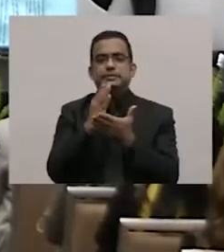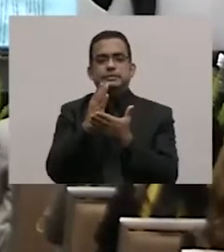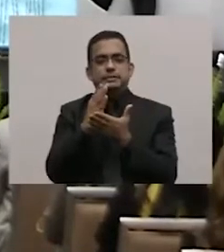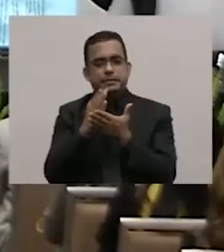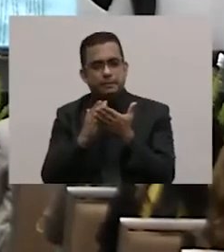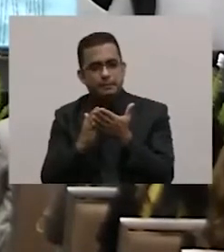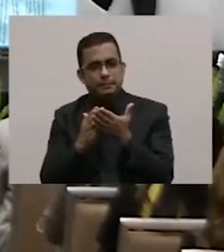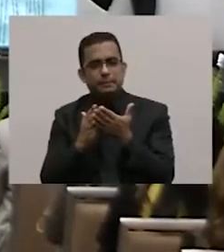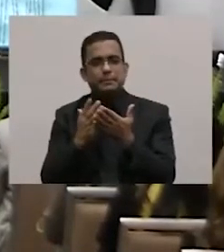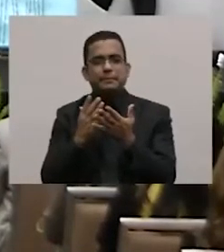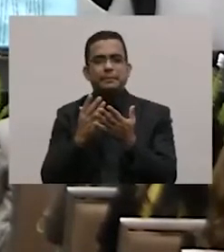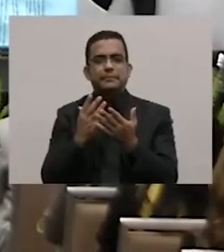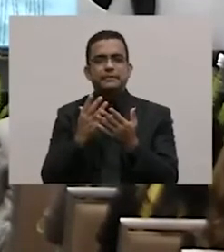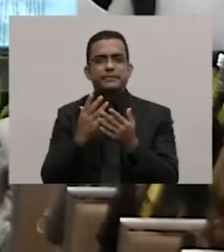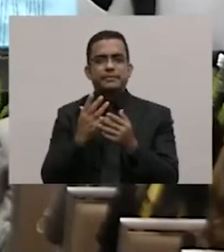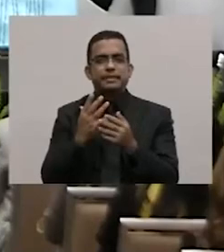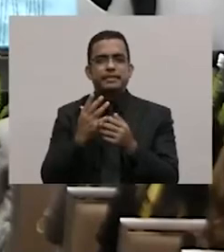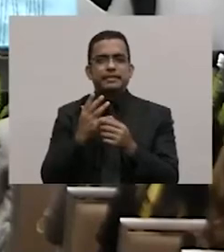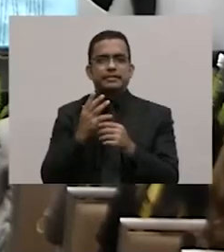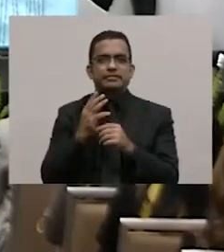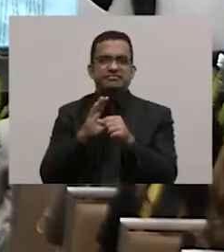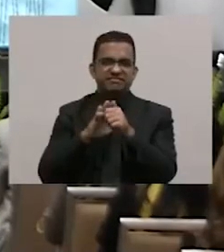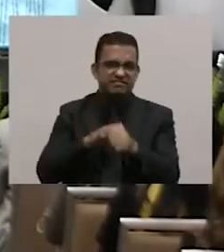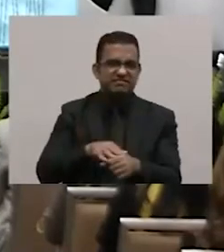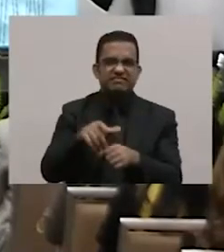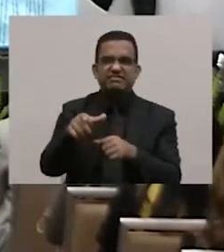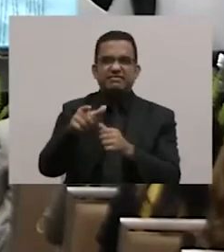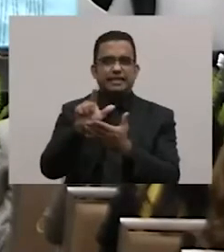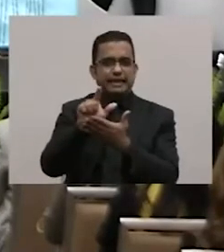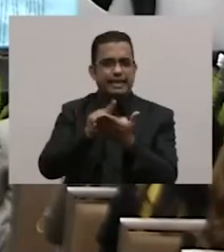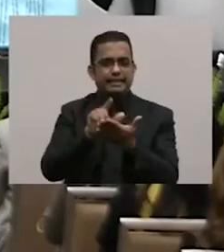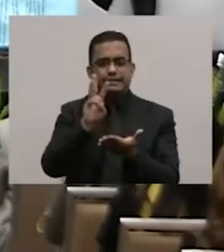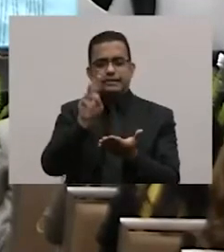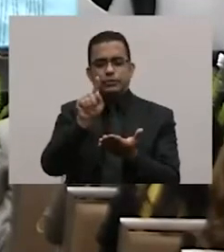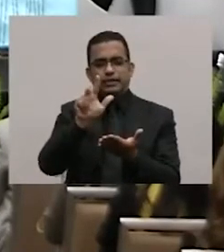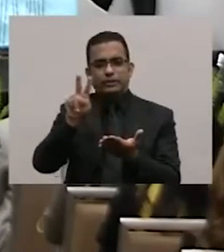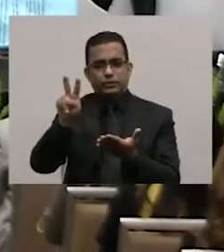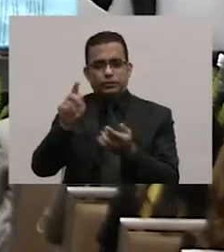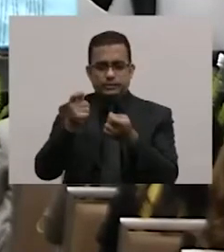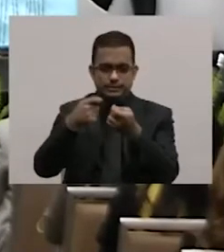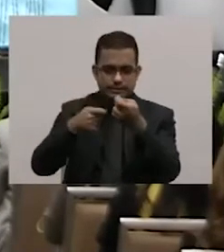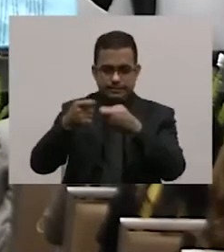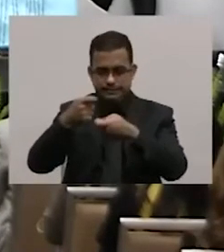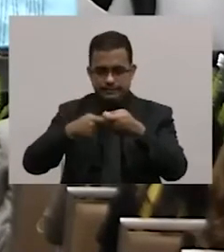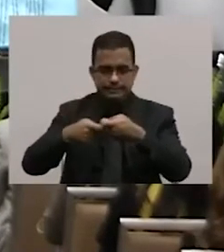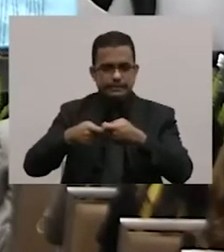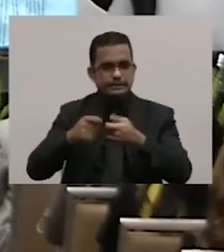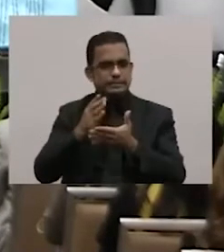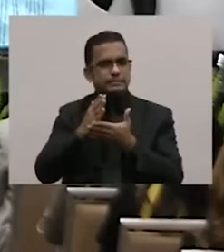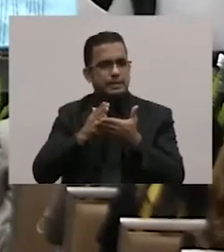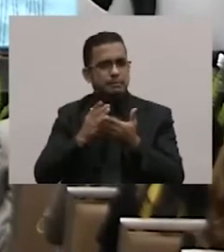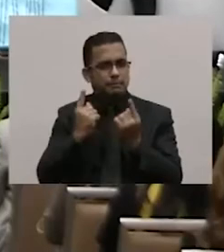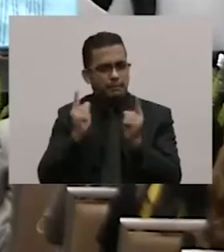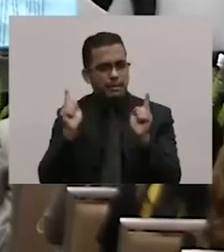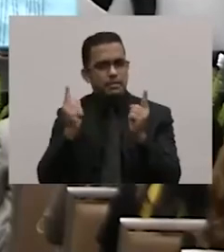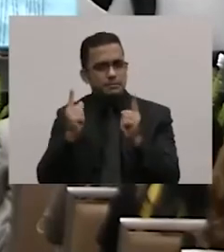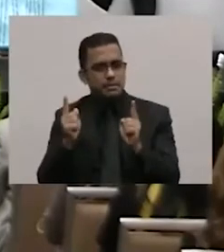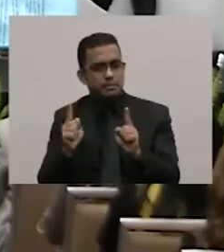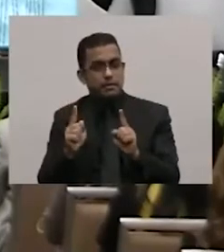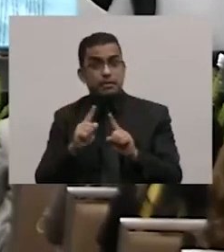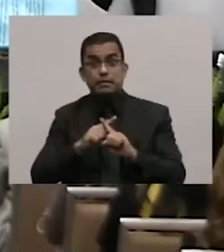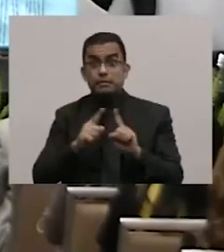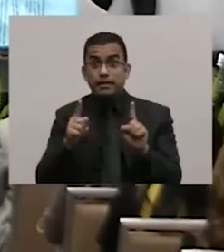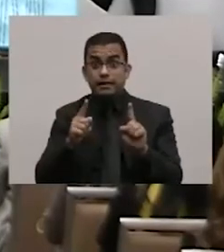de la prisión en esa ley 6132. Sin embargo, el Constitucional dejó